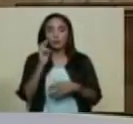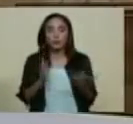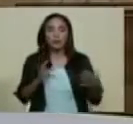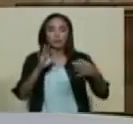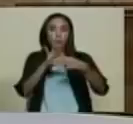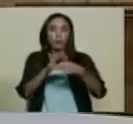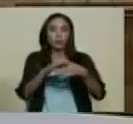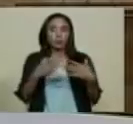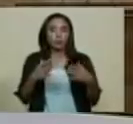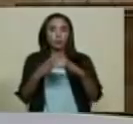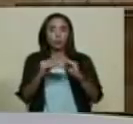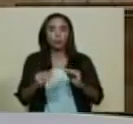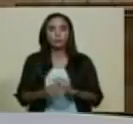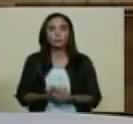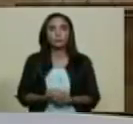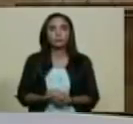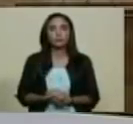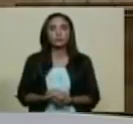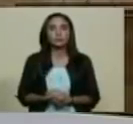logrando, vicepresidenta, compañera,